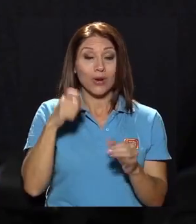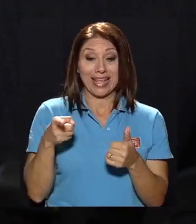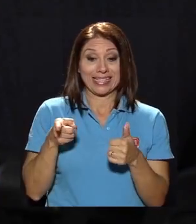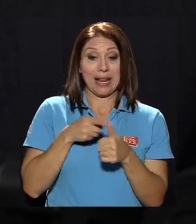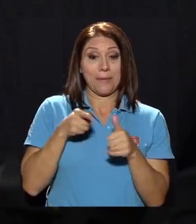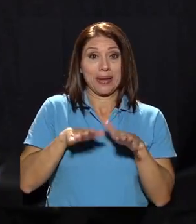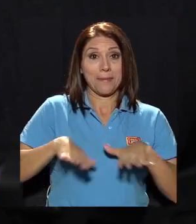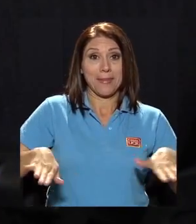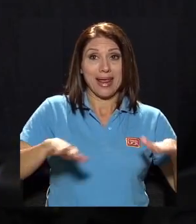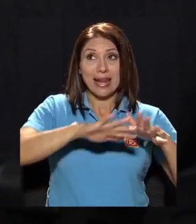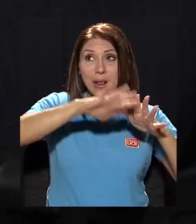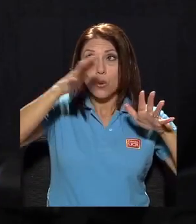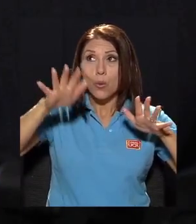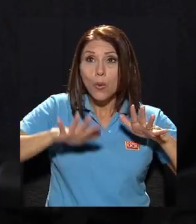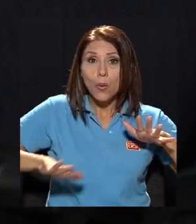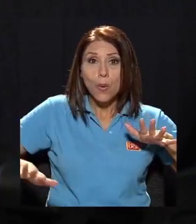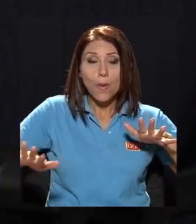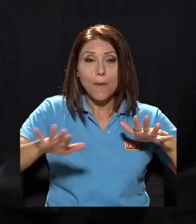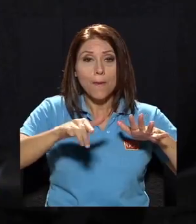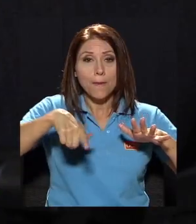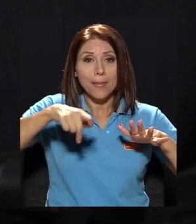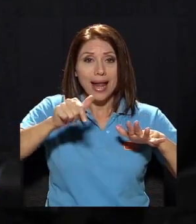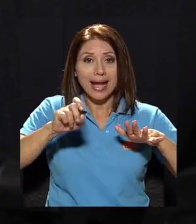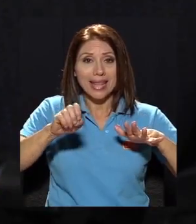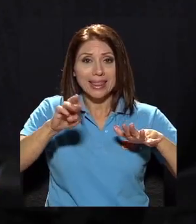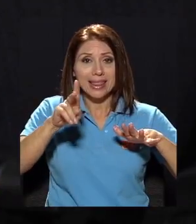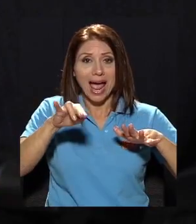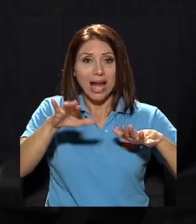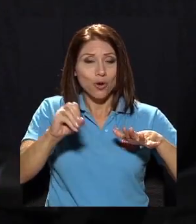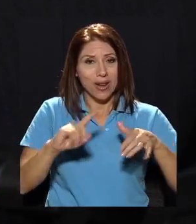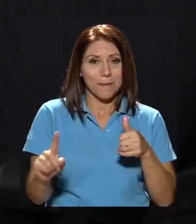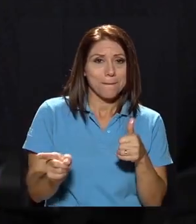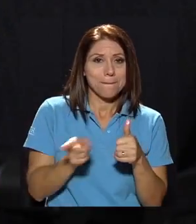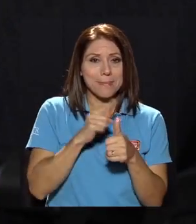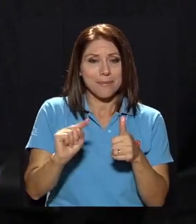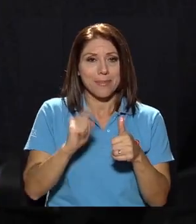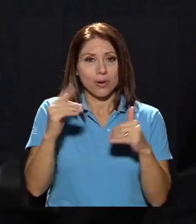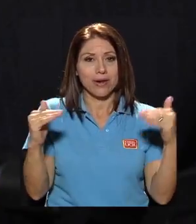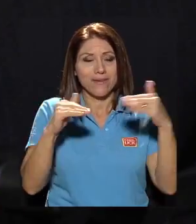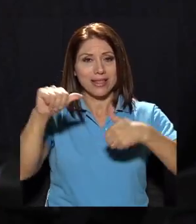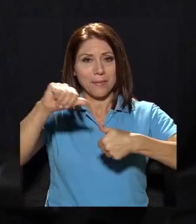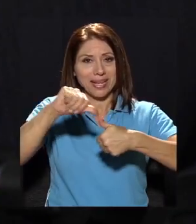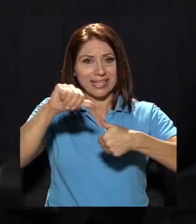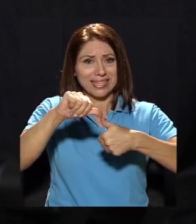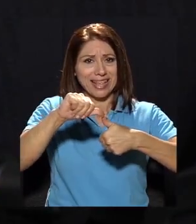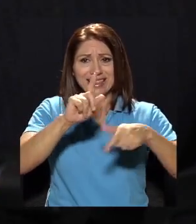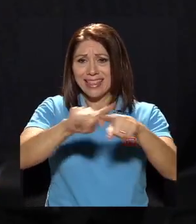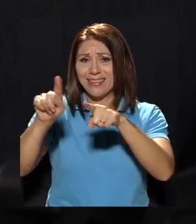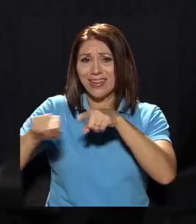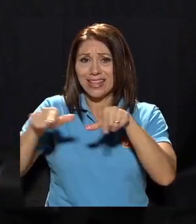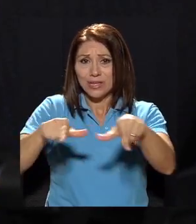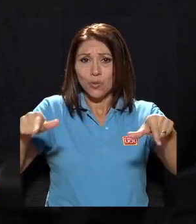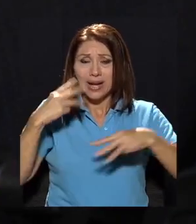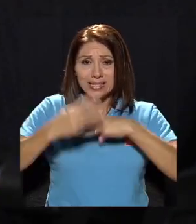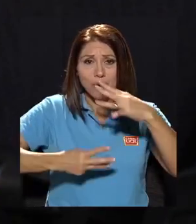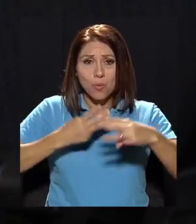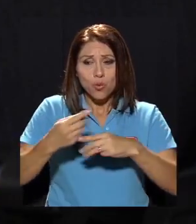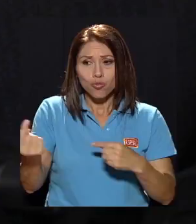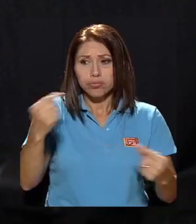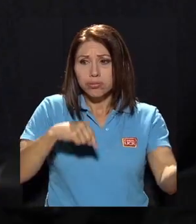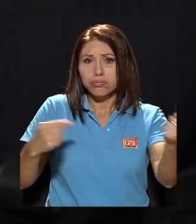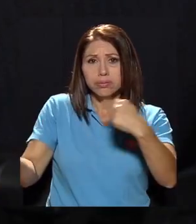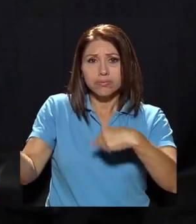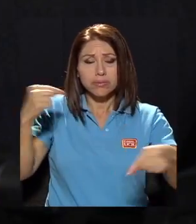de América Central y hemos tenido visitas de todos lados del mundo. Y en este primer planetario,